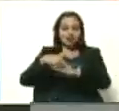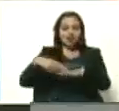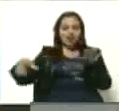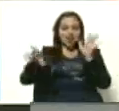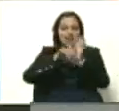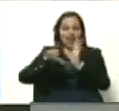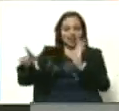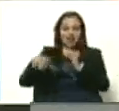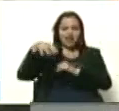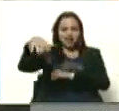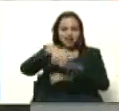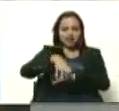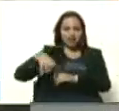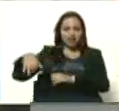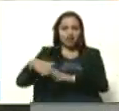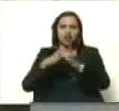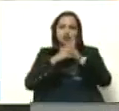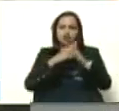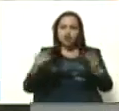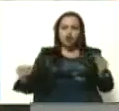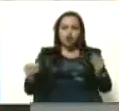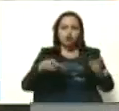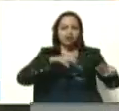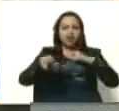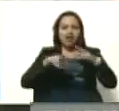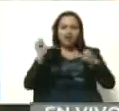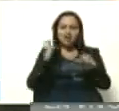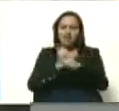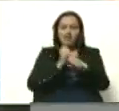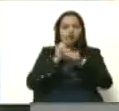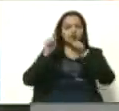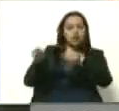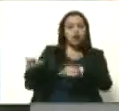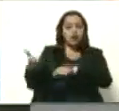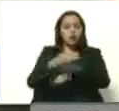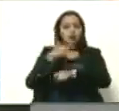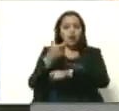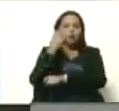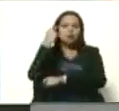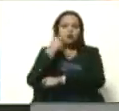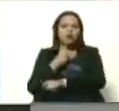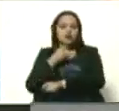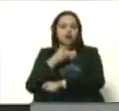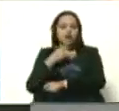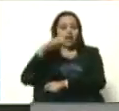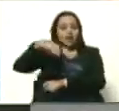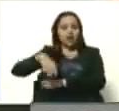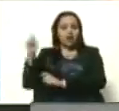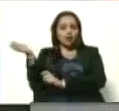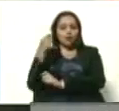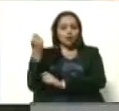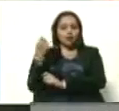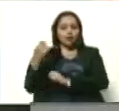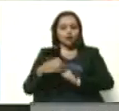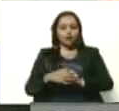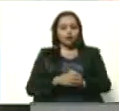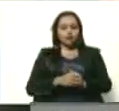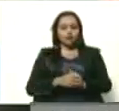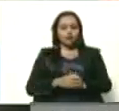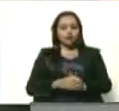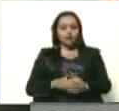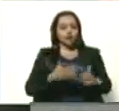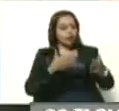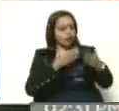leyes estadales y todo lo inherente a su cargo como gobernador bolivariano de nuestro Estado Apure. Juro